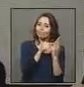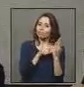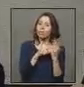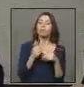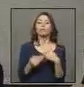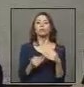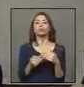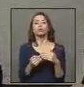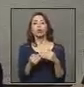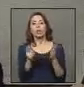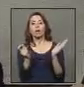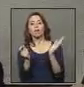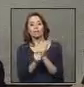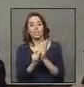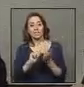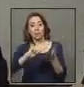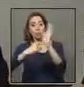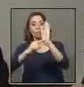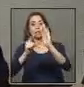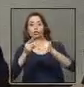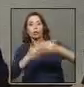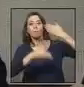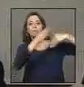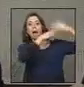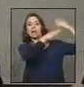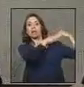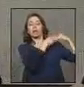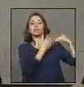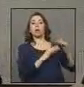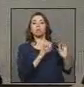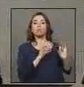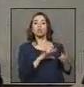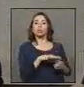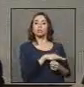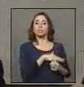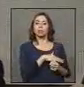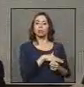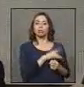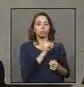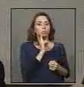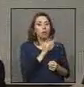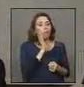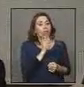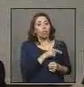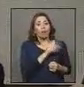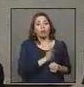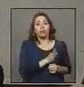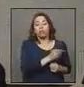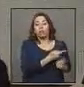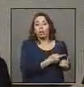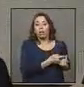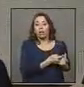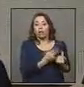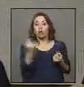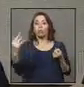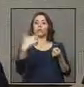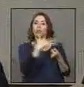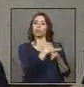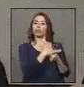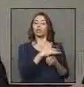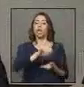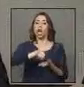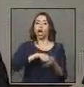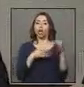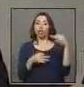operarían con efectos retroactivos situaciones que son preexistentes y actualmente vigentes. Y principalmente porque hoy los